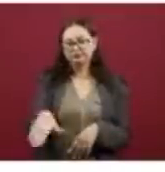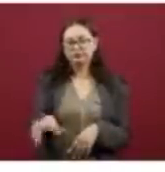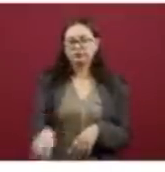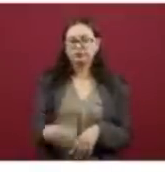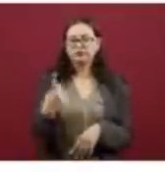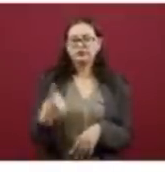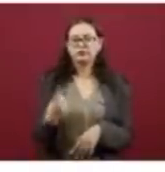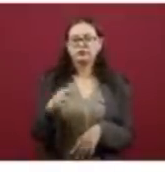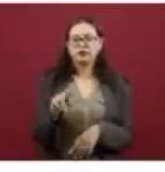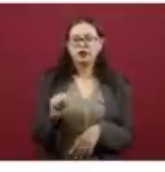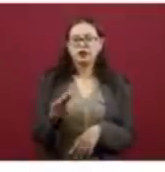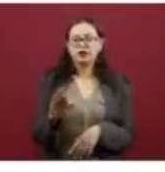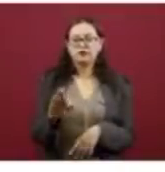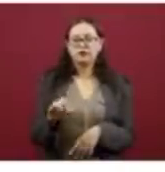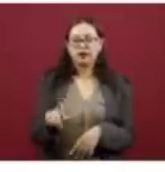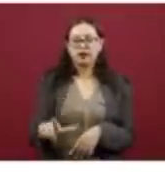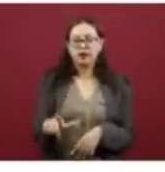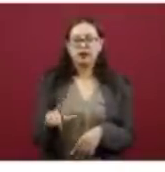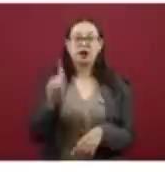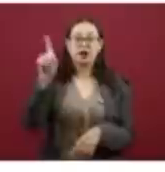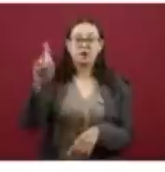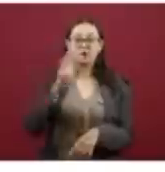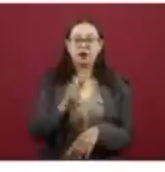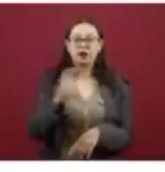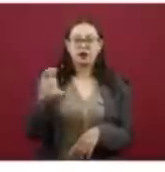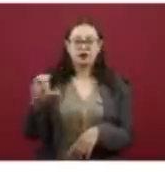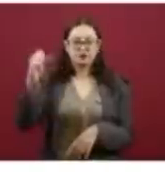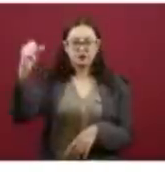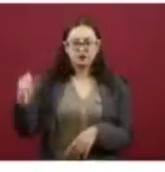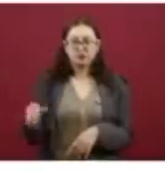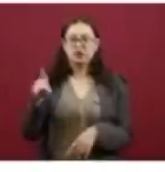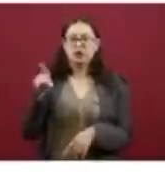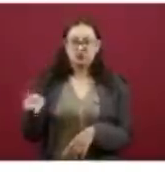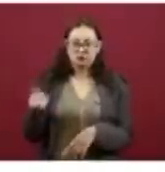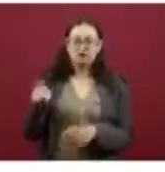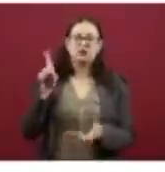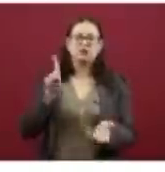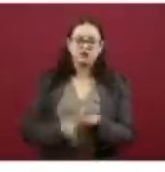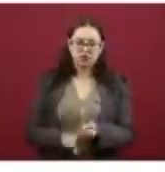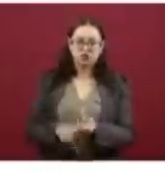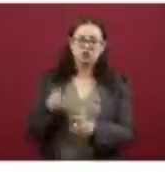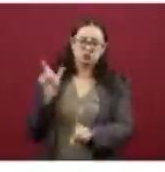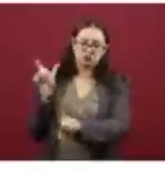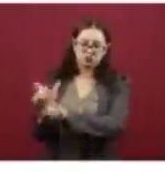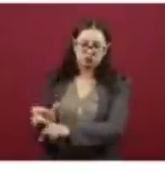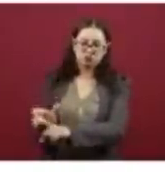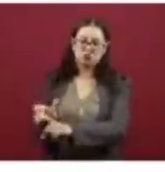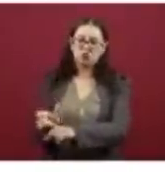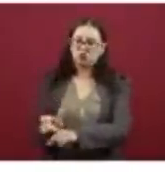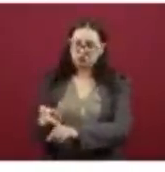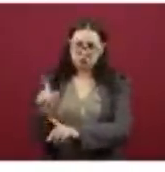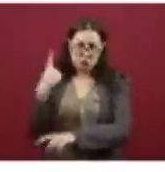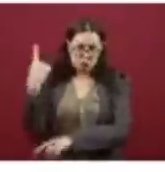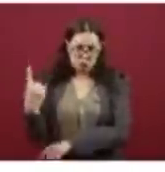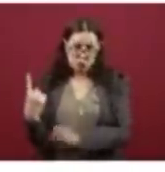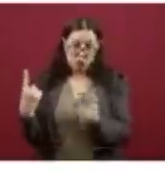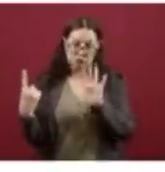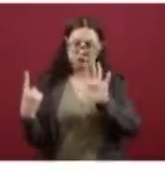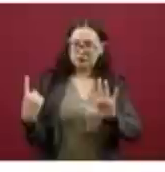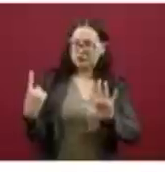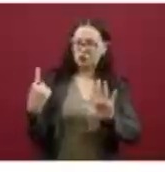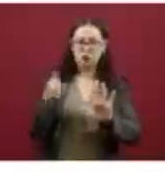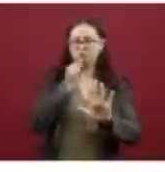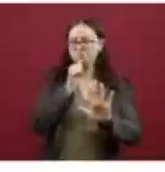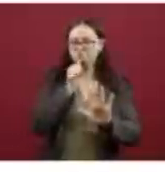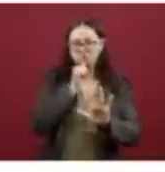Rafael Murúa Manríquez en Baja California Sur, estaba bajo la protección del mecanismo. Los otros 5 no estaban dentro